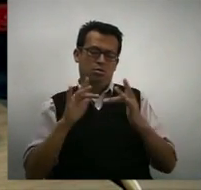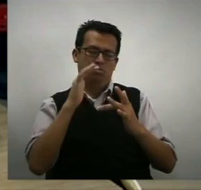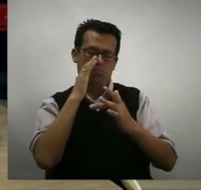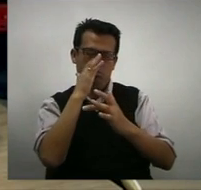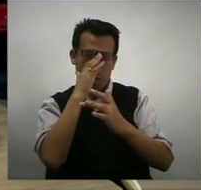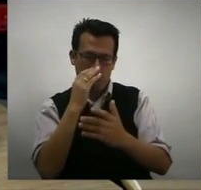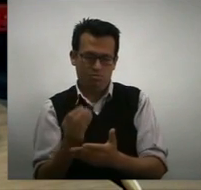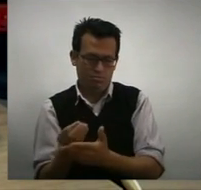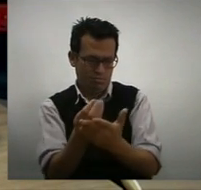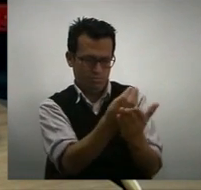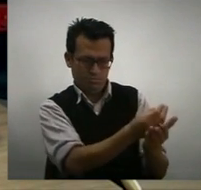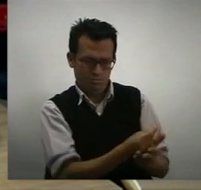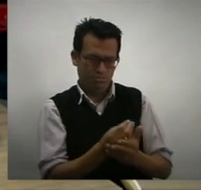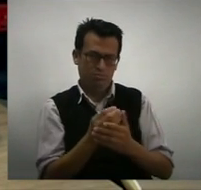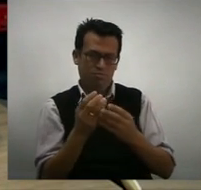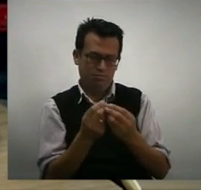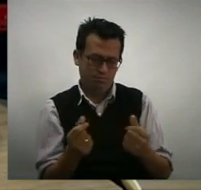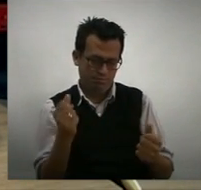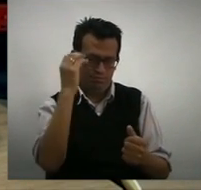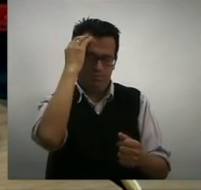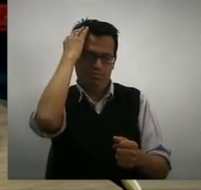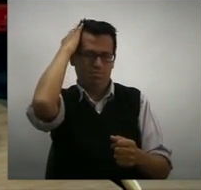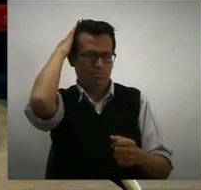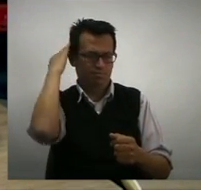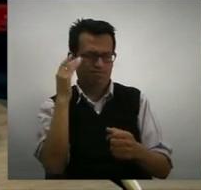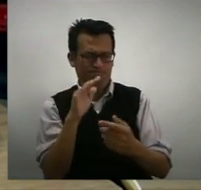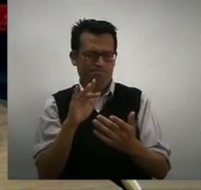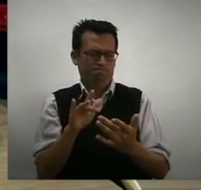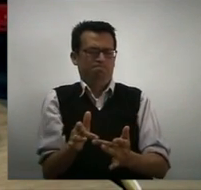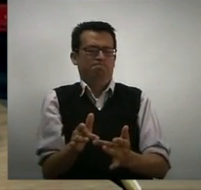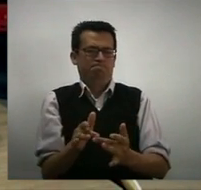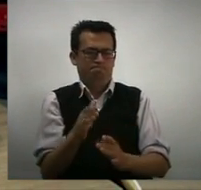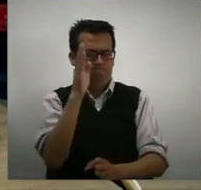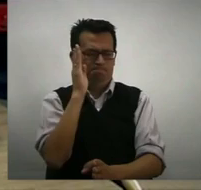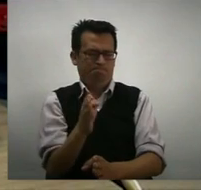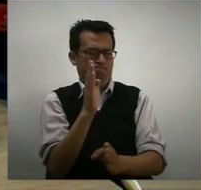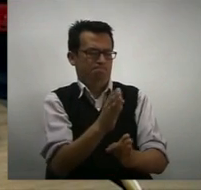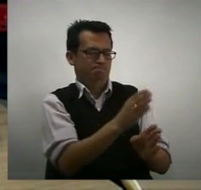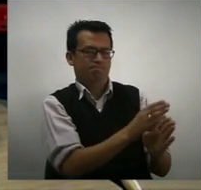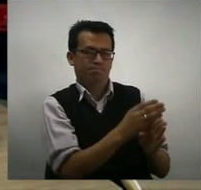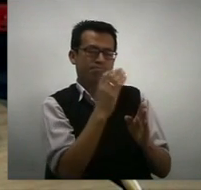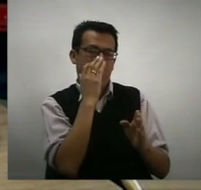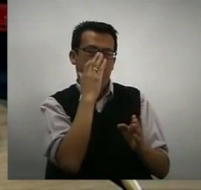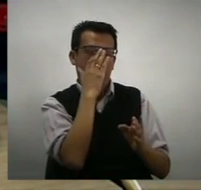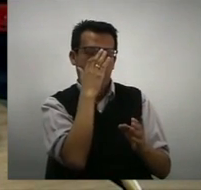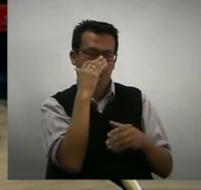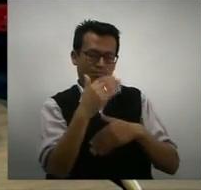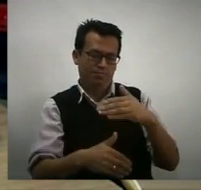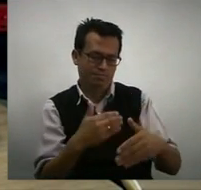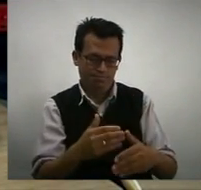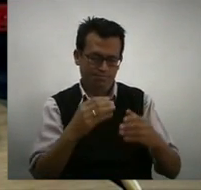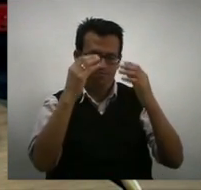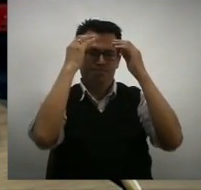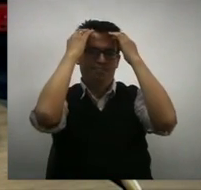rito atávico, el culto al padre, a la redención y a la alienación. Stalin deviene alienígena, alienígena